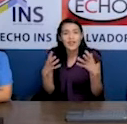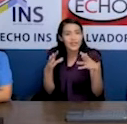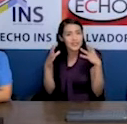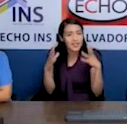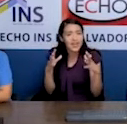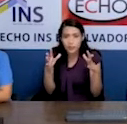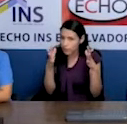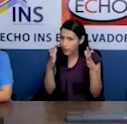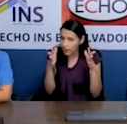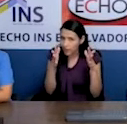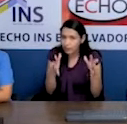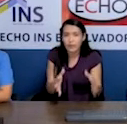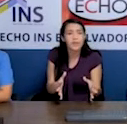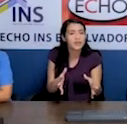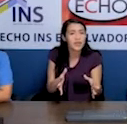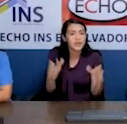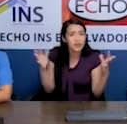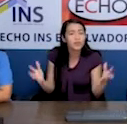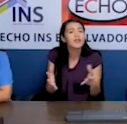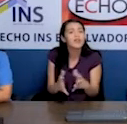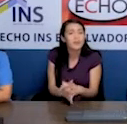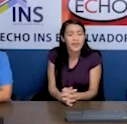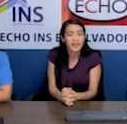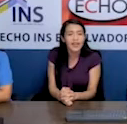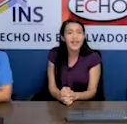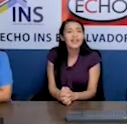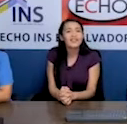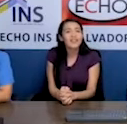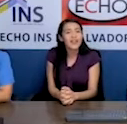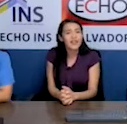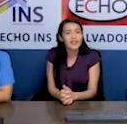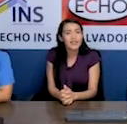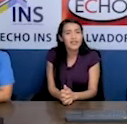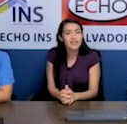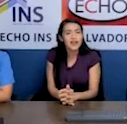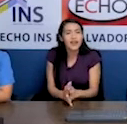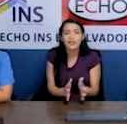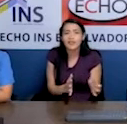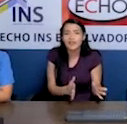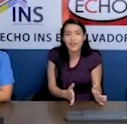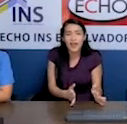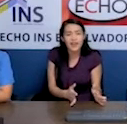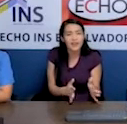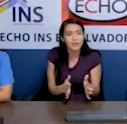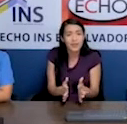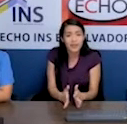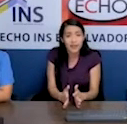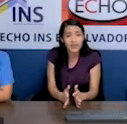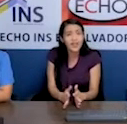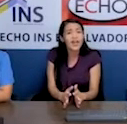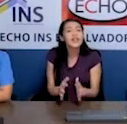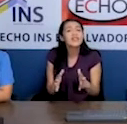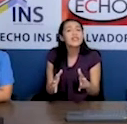va a entrar en estrés tanto el paciente como la familia. La tríada característica es disnea, edema